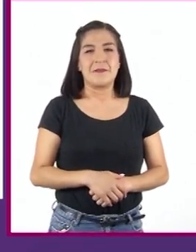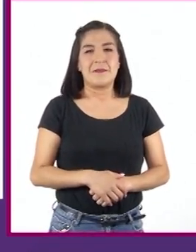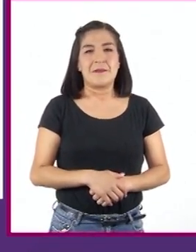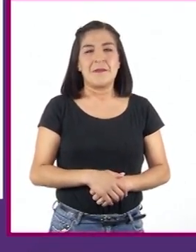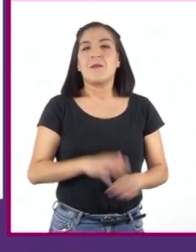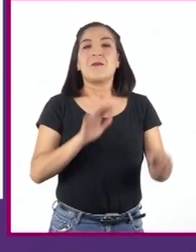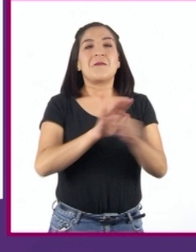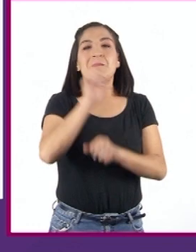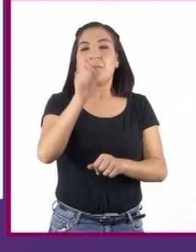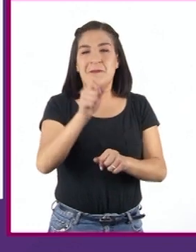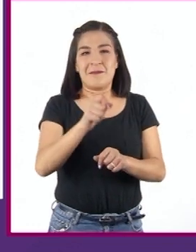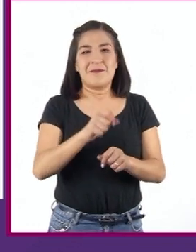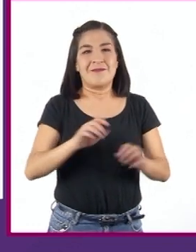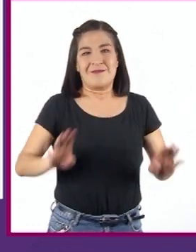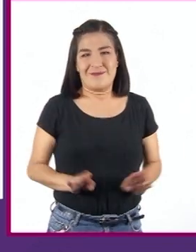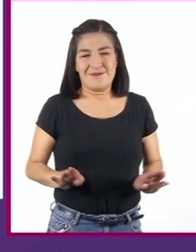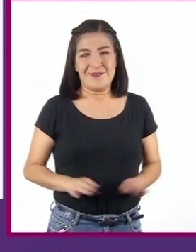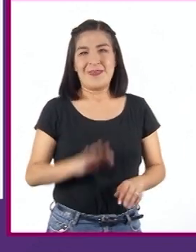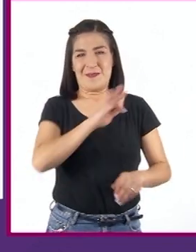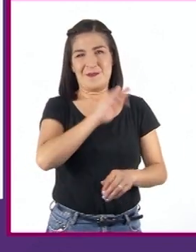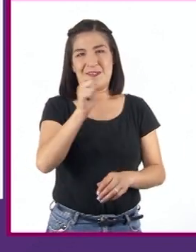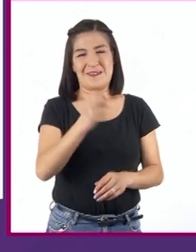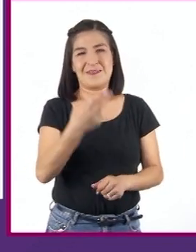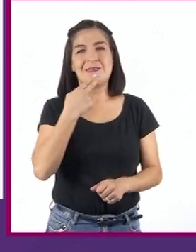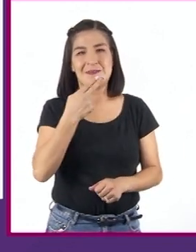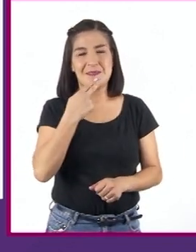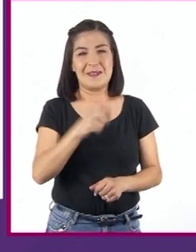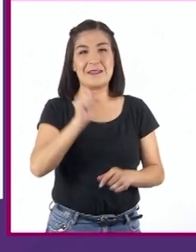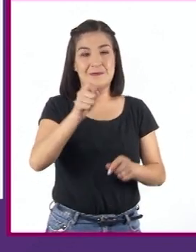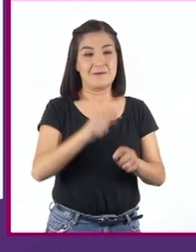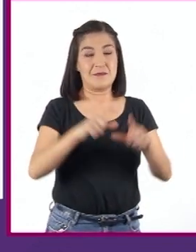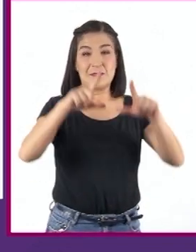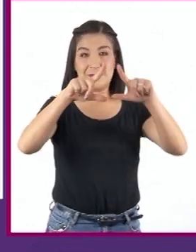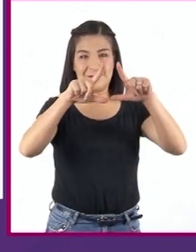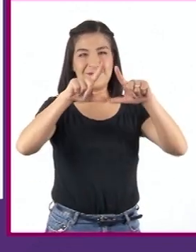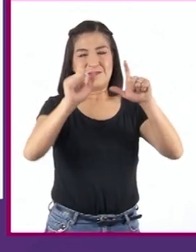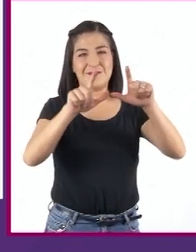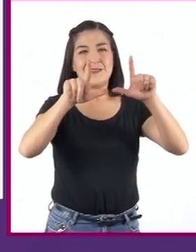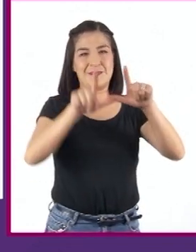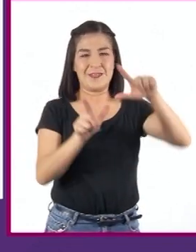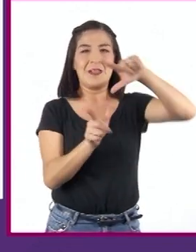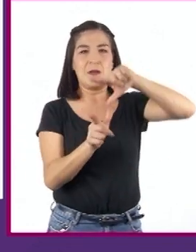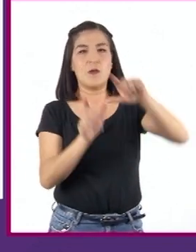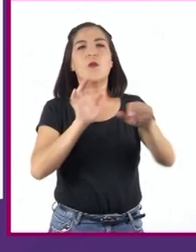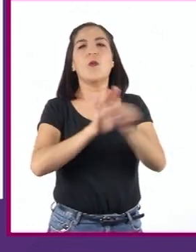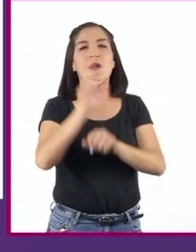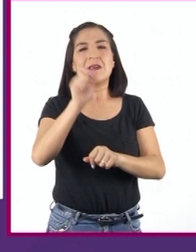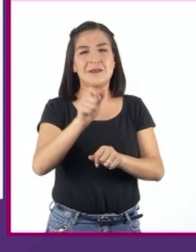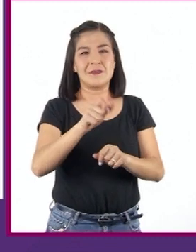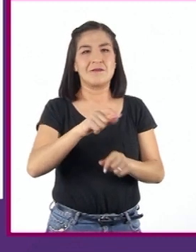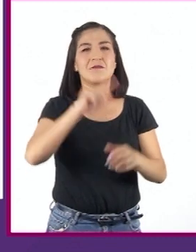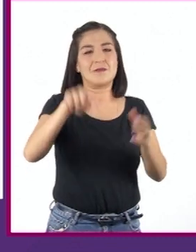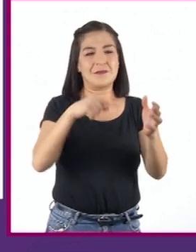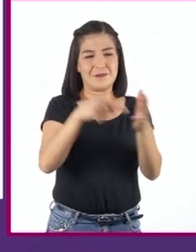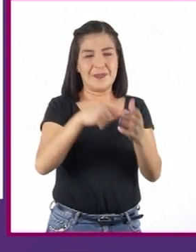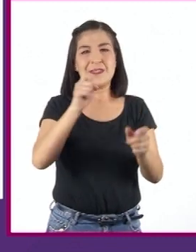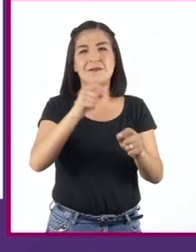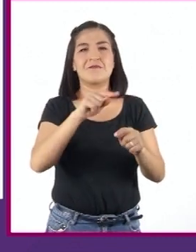Una de las propiedades que nos puede servir es que la diagonal del cuadrado es también diámetro de la